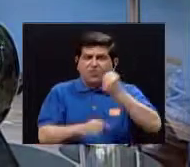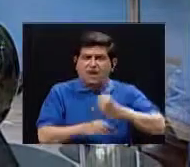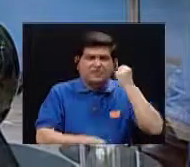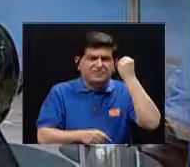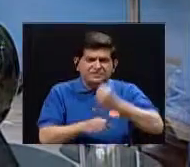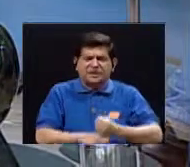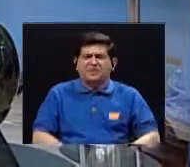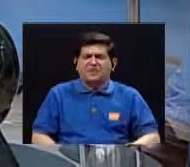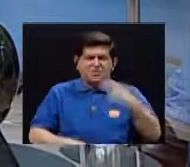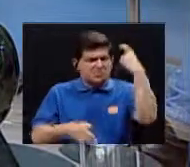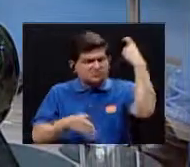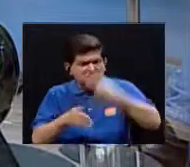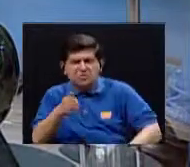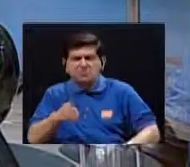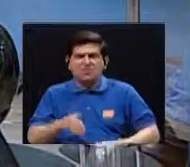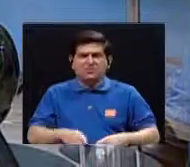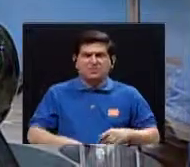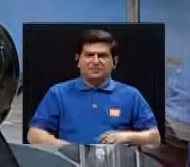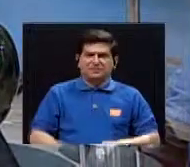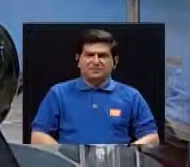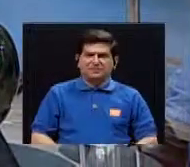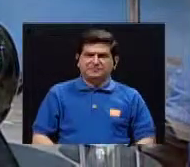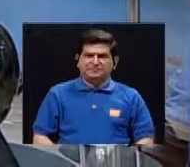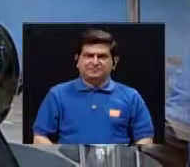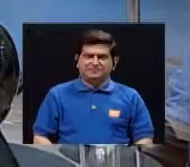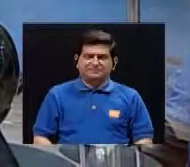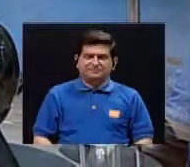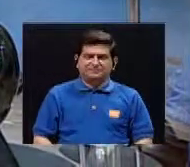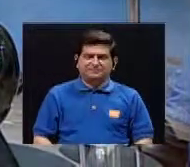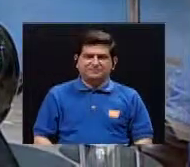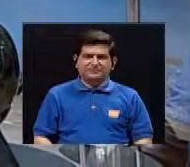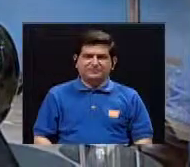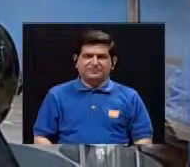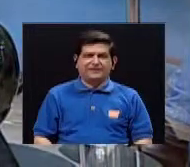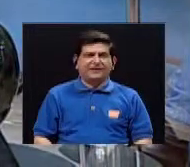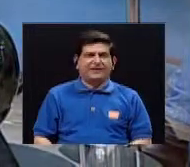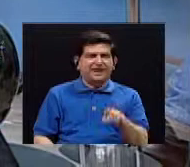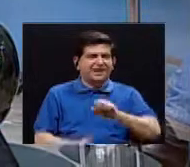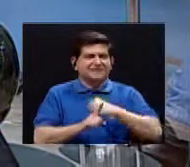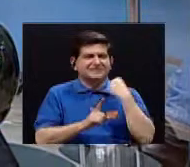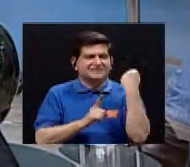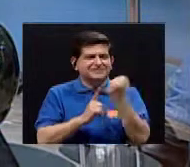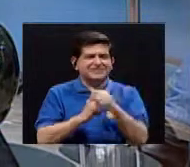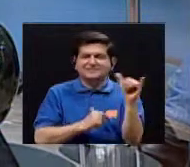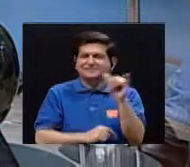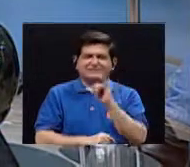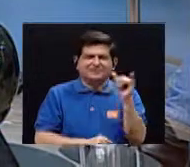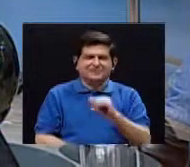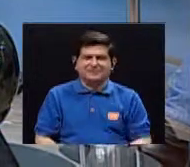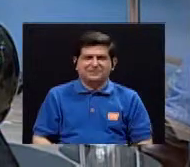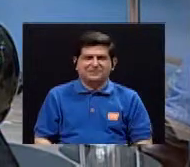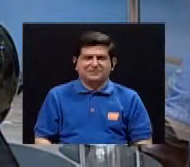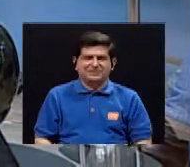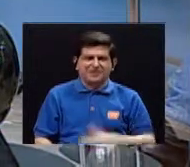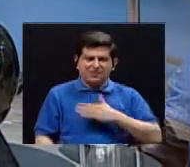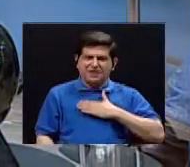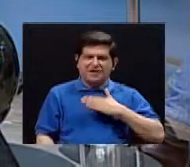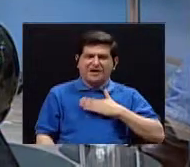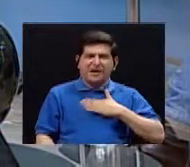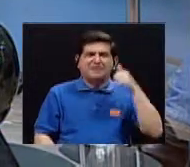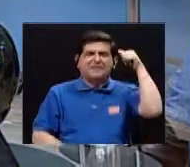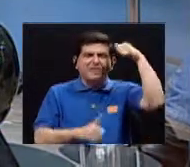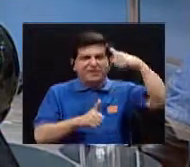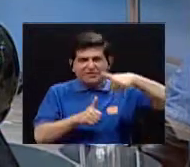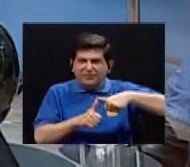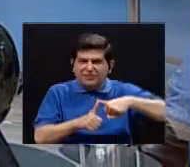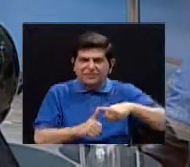ligas y por trabajos y pesadísimo entonces esto como que también hasta cierto